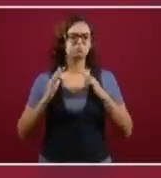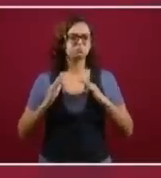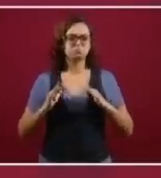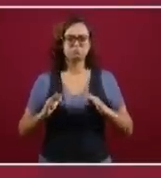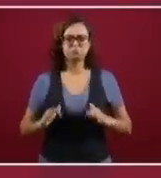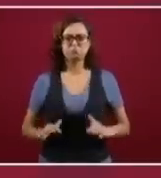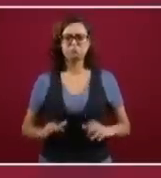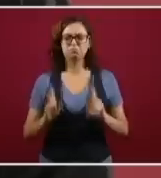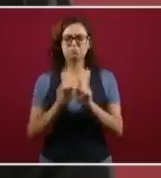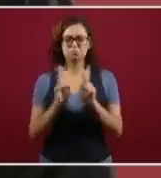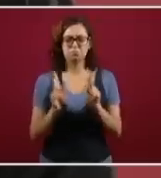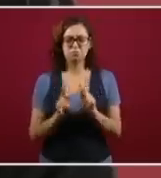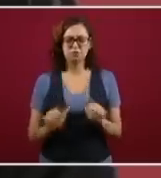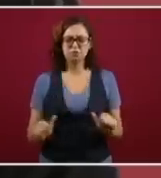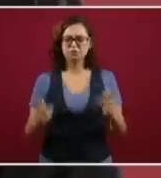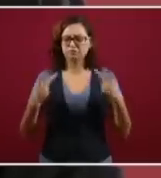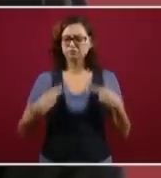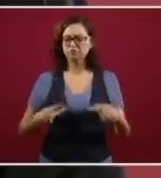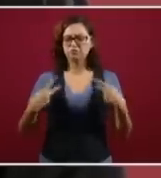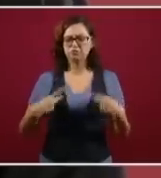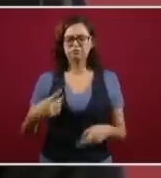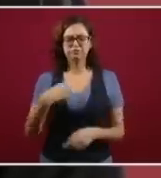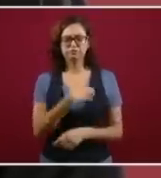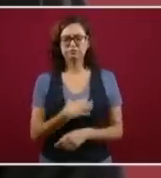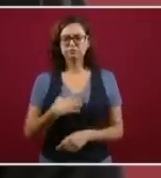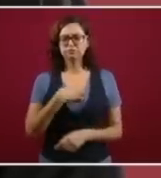tranquilidad, hay paz, la gente está contenta,